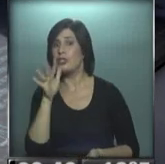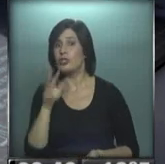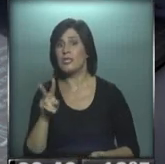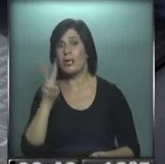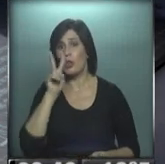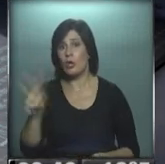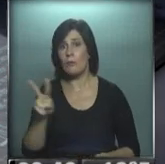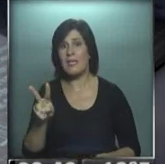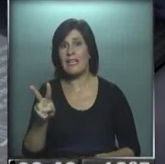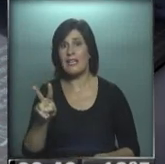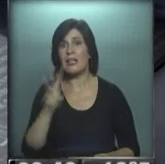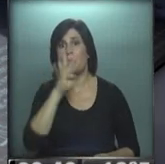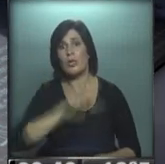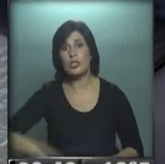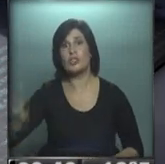petróleo,